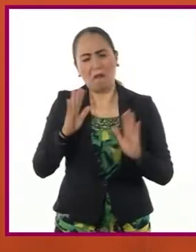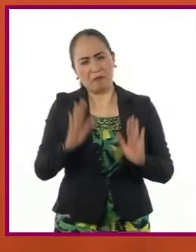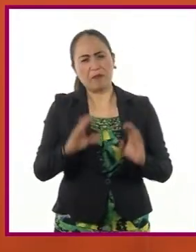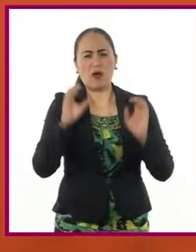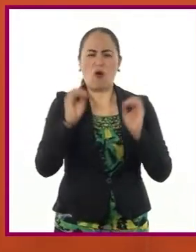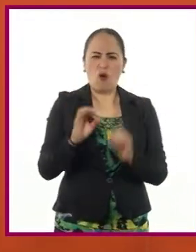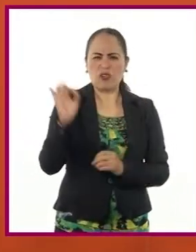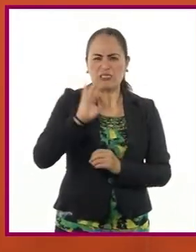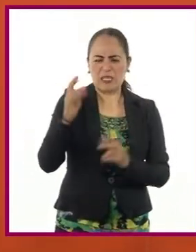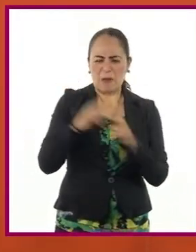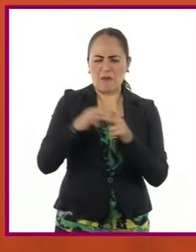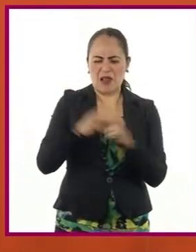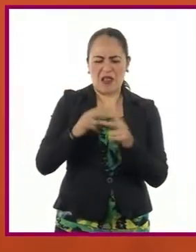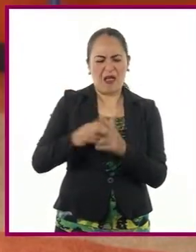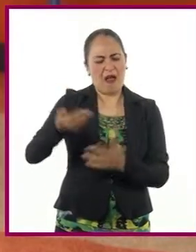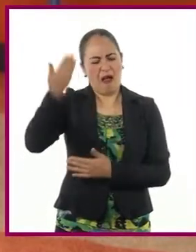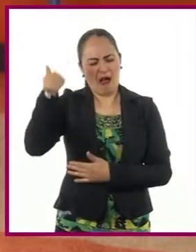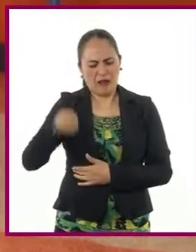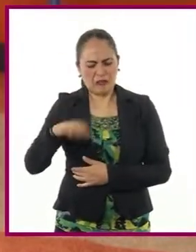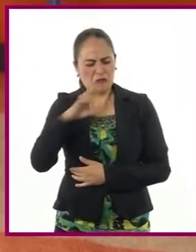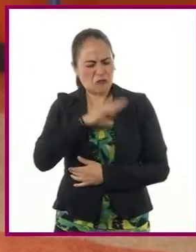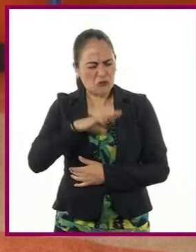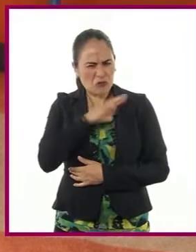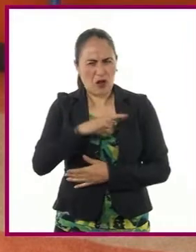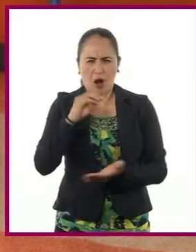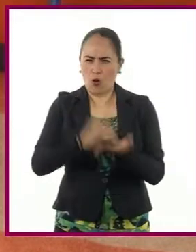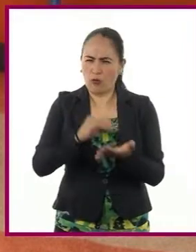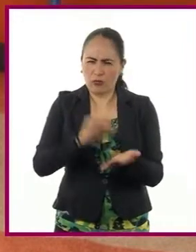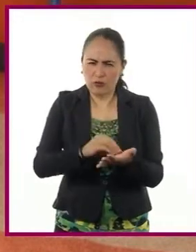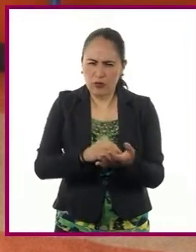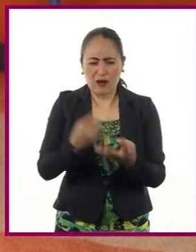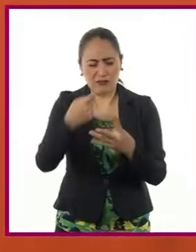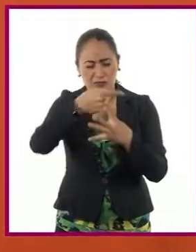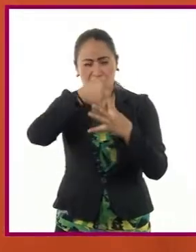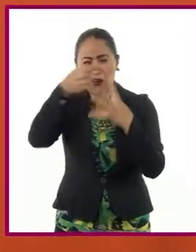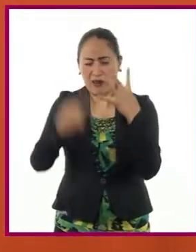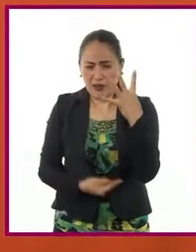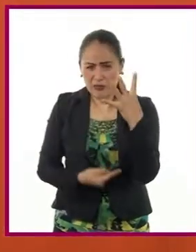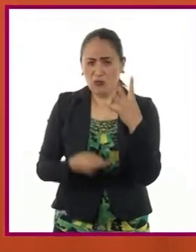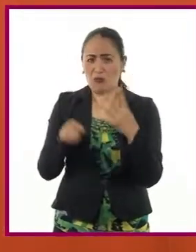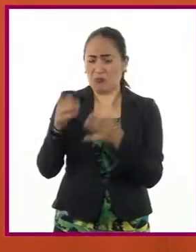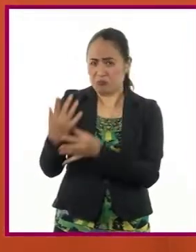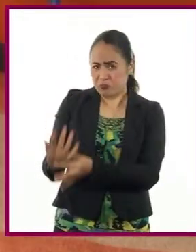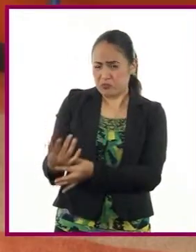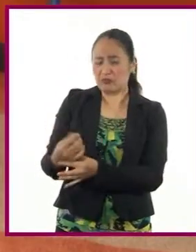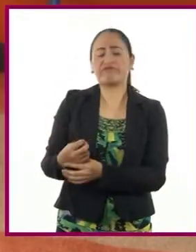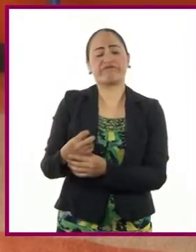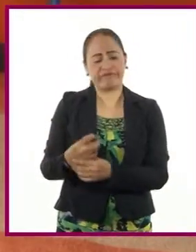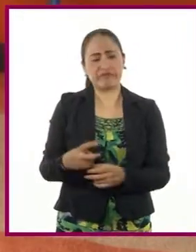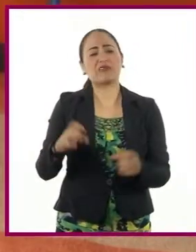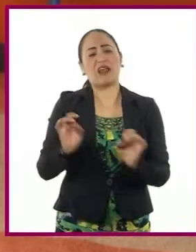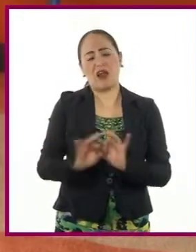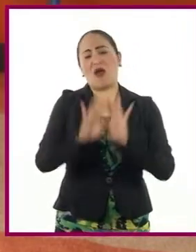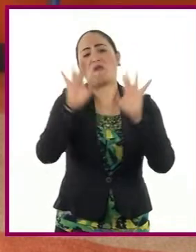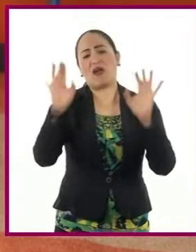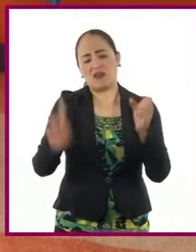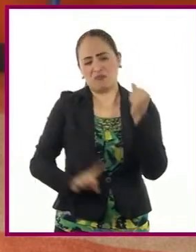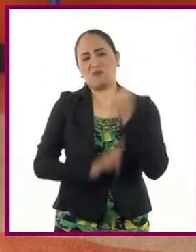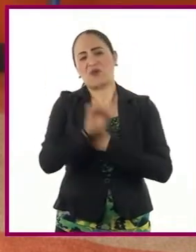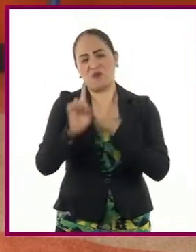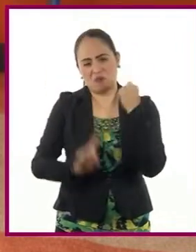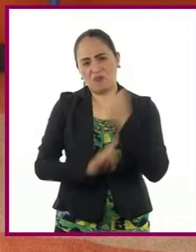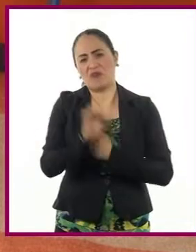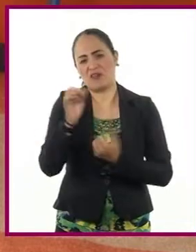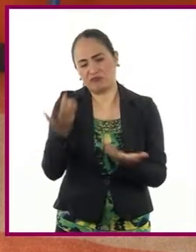resentimientos por peleas del pasado. ¡Claro! Todas esas situaciones que comentas pueden causar conflictos. ¿Sabías que